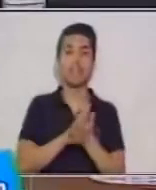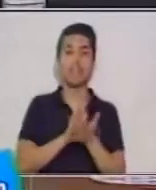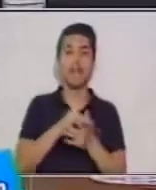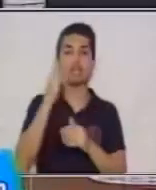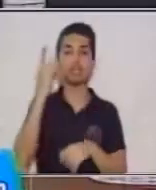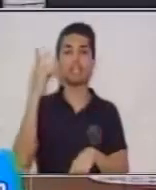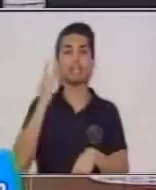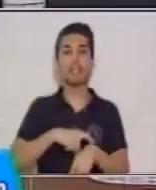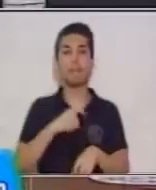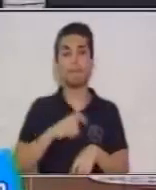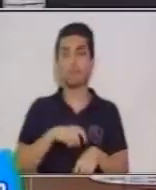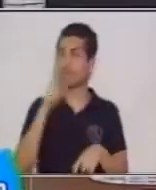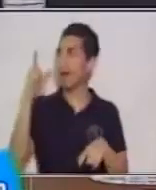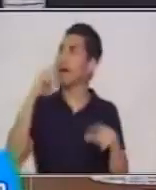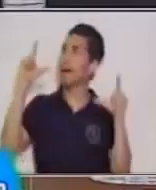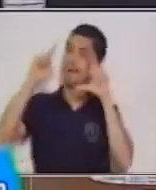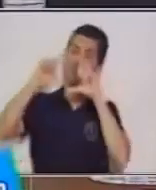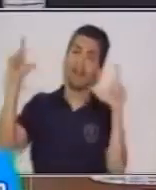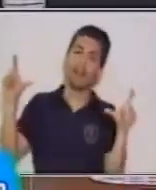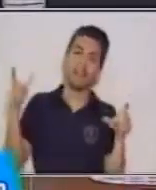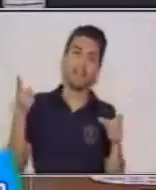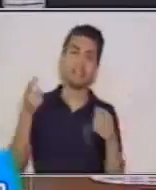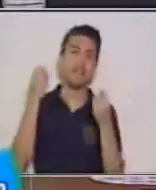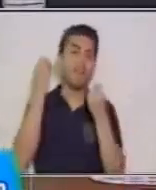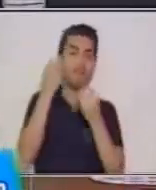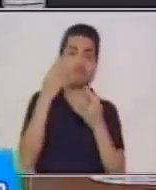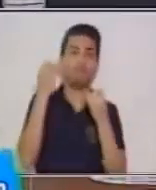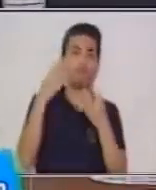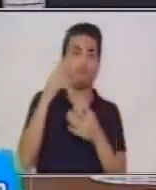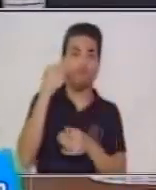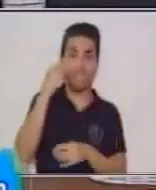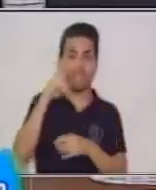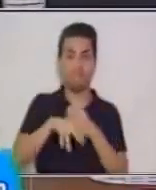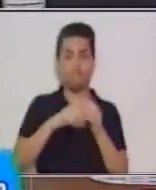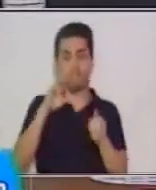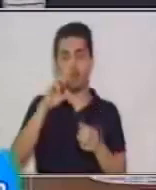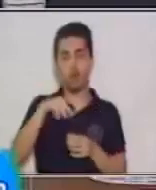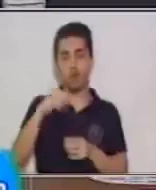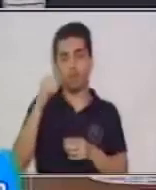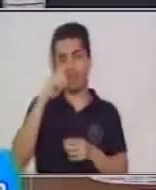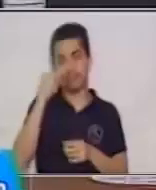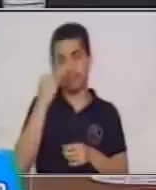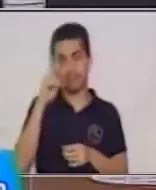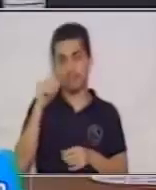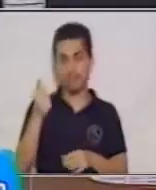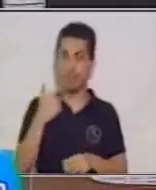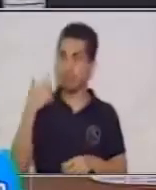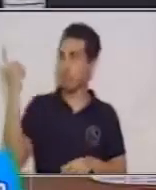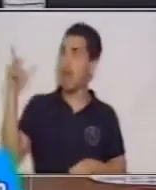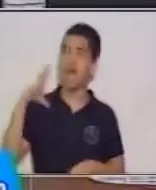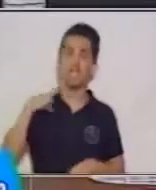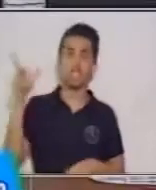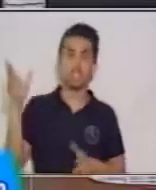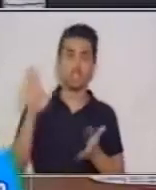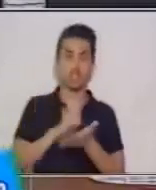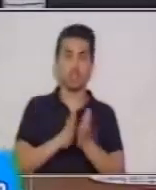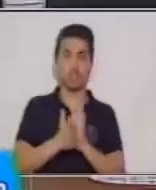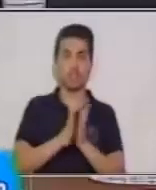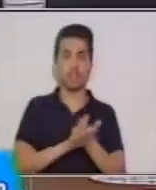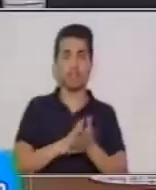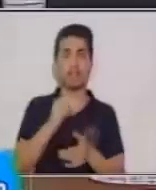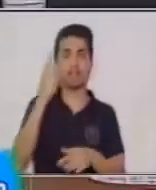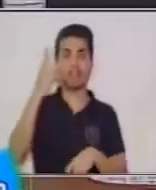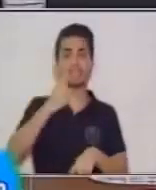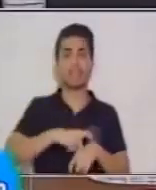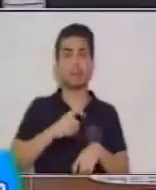lectura informativa. Nos están indicando que en ese lugar hay venta de tortillas los 3 tiempos, ¿verdad? También puede